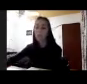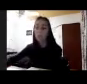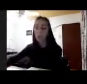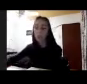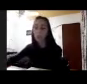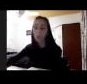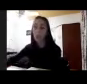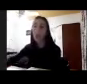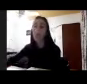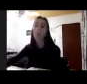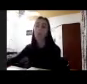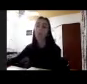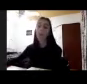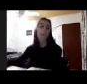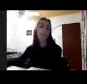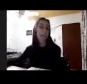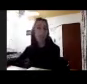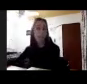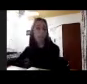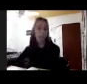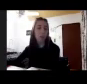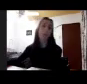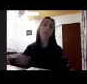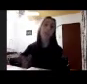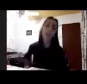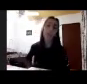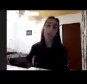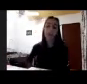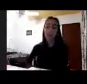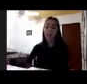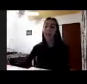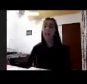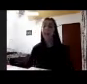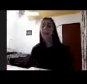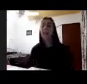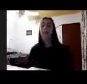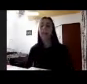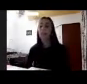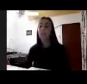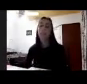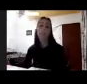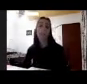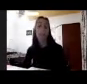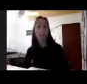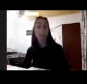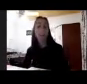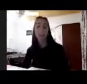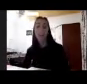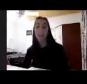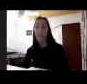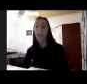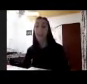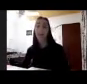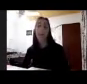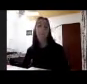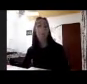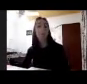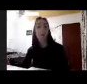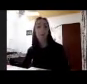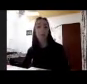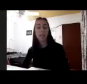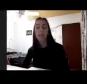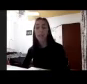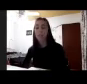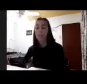por vacíos, como por materialidad del proyecto, que también abarca lo que es la sustentabilidad, con paneles